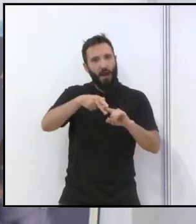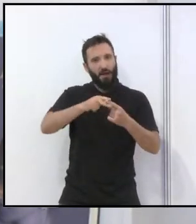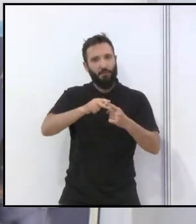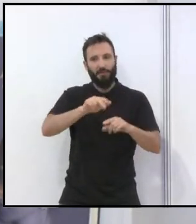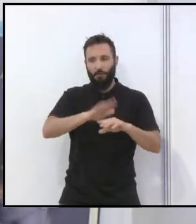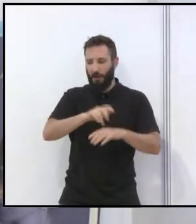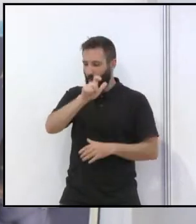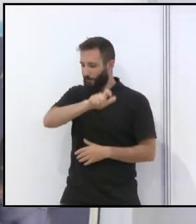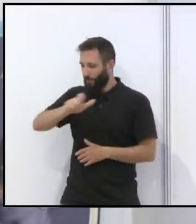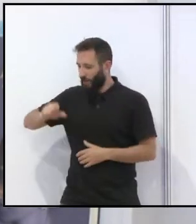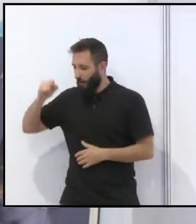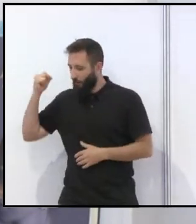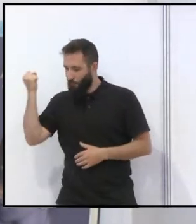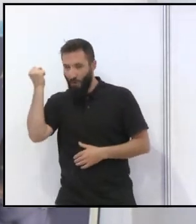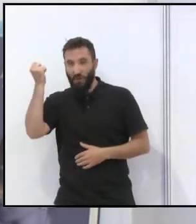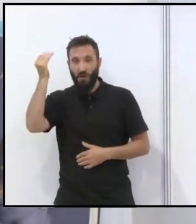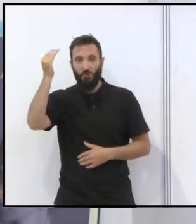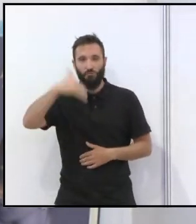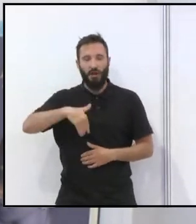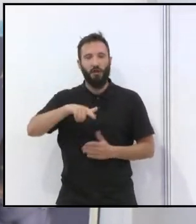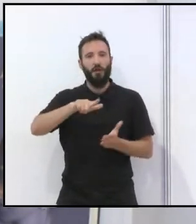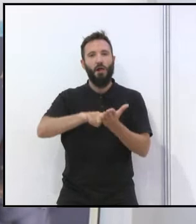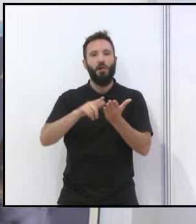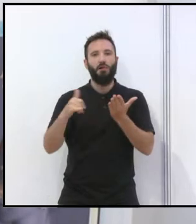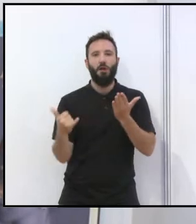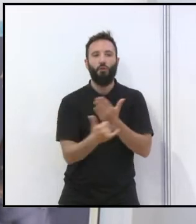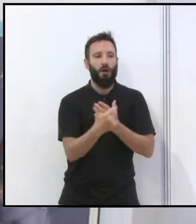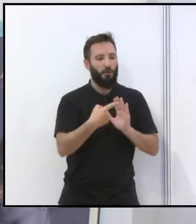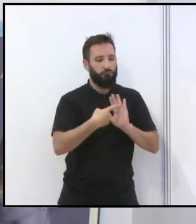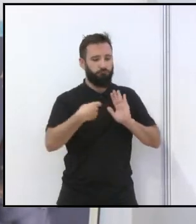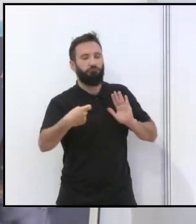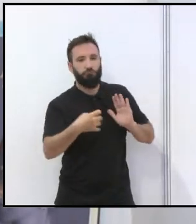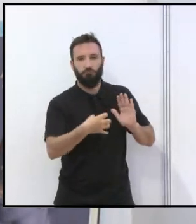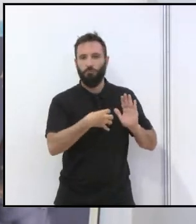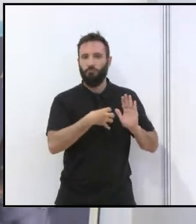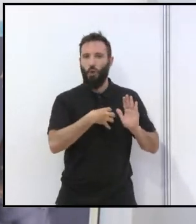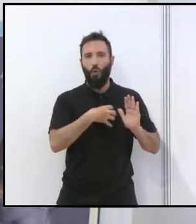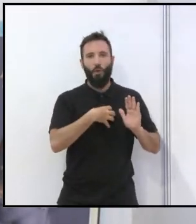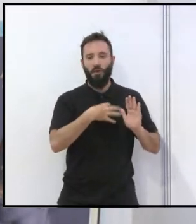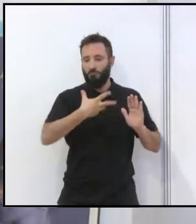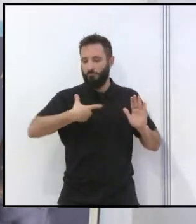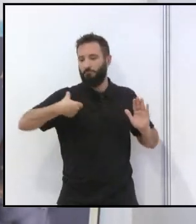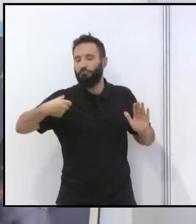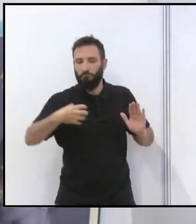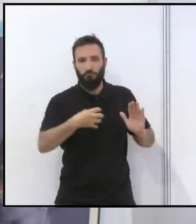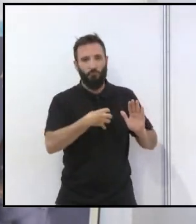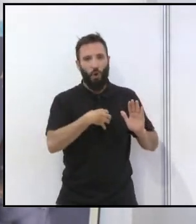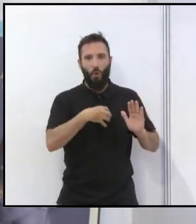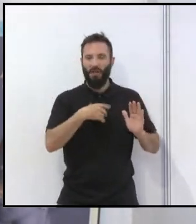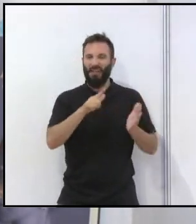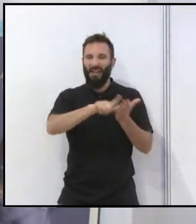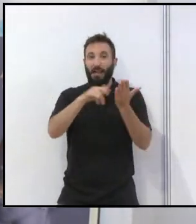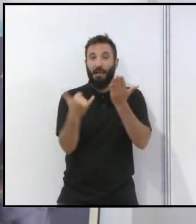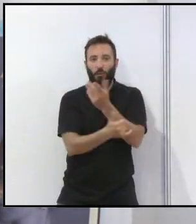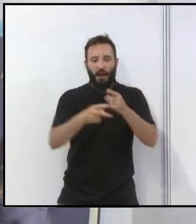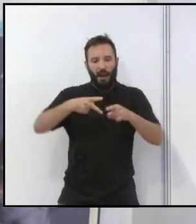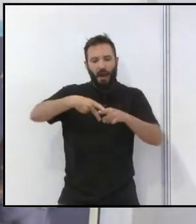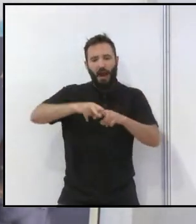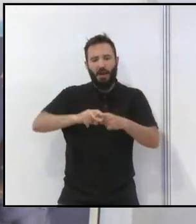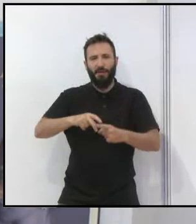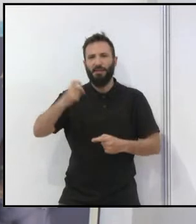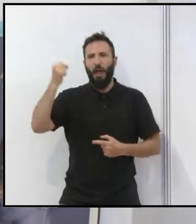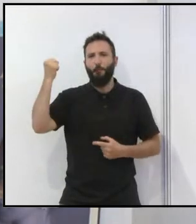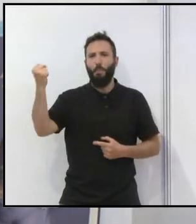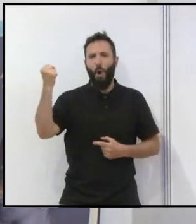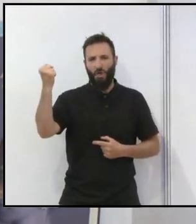poder, nadie nos puede quitar el lenguaje. Y el lenguaje es una herramienta poderosísima, esa no te la pueden quitar.